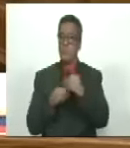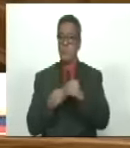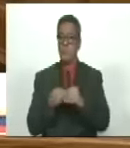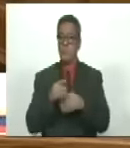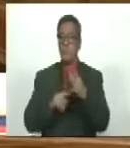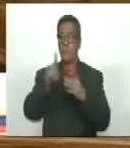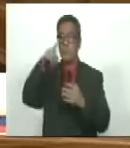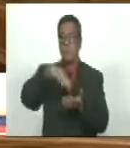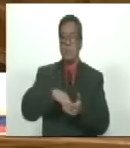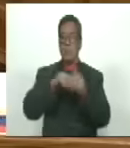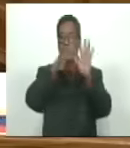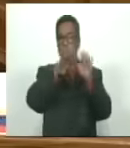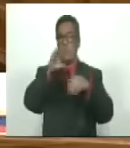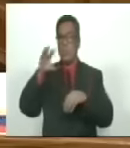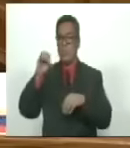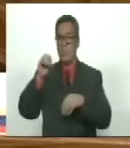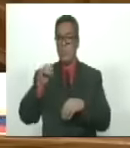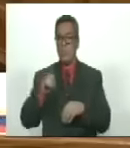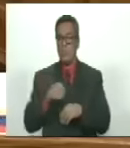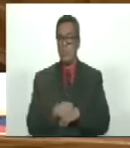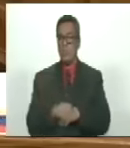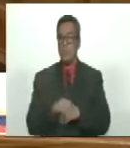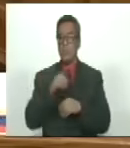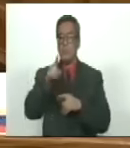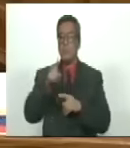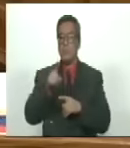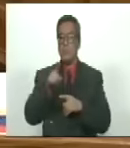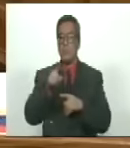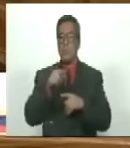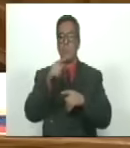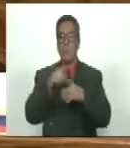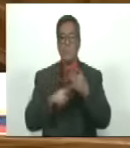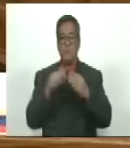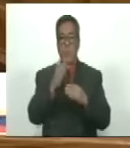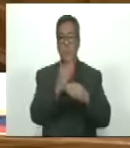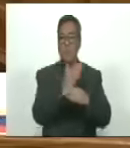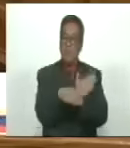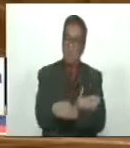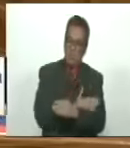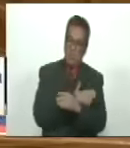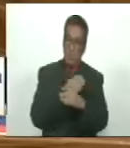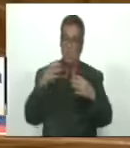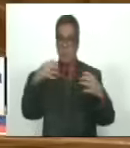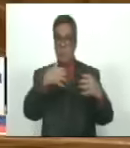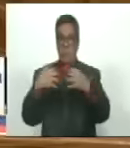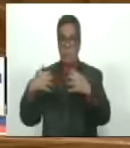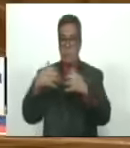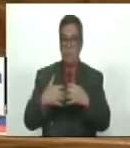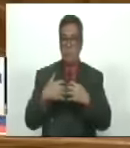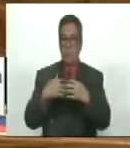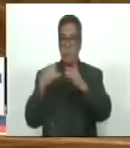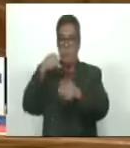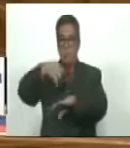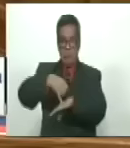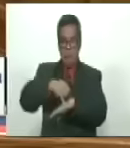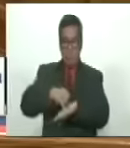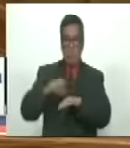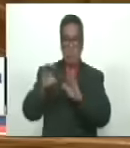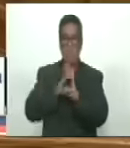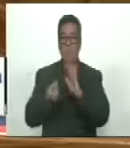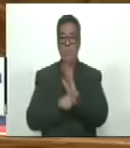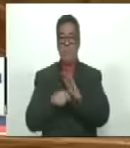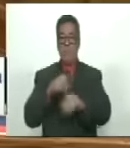partir de 1840, cuando estamos en ese periodo de posguerra y debilidad institucional, aprovechó el